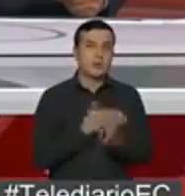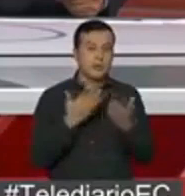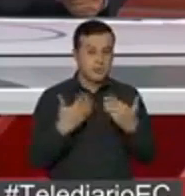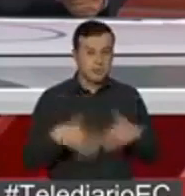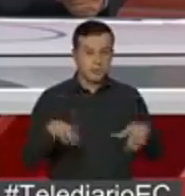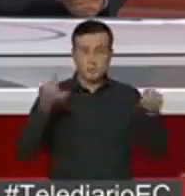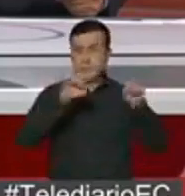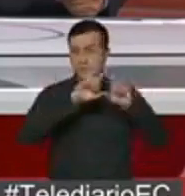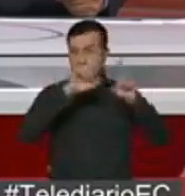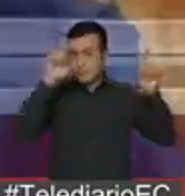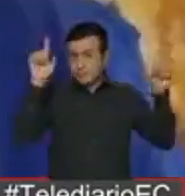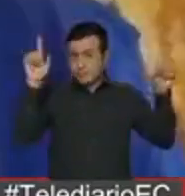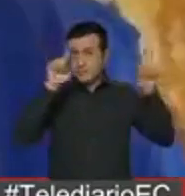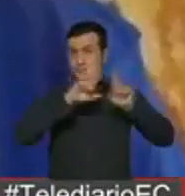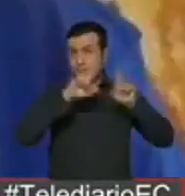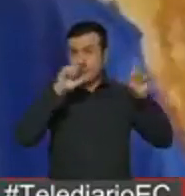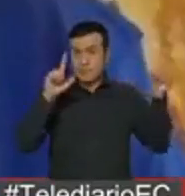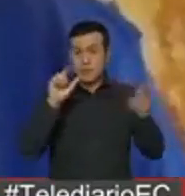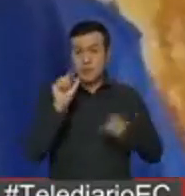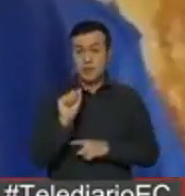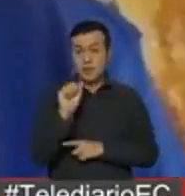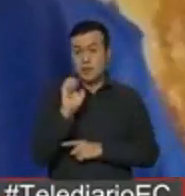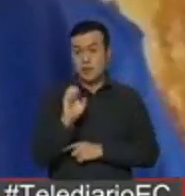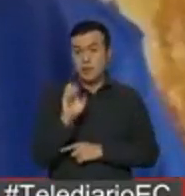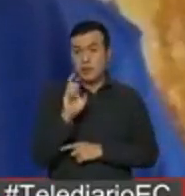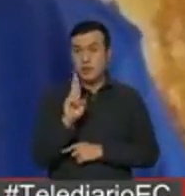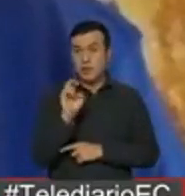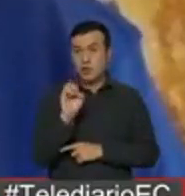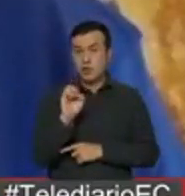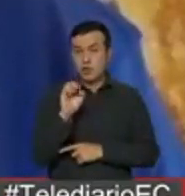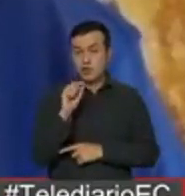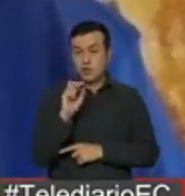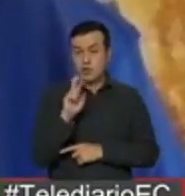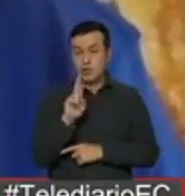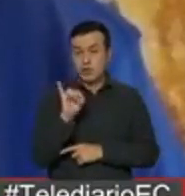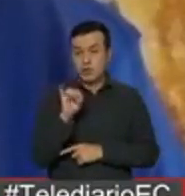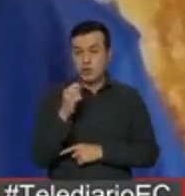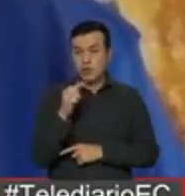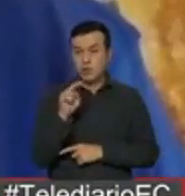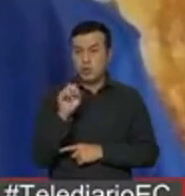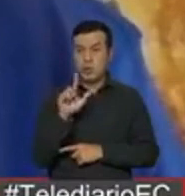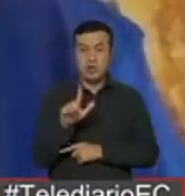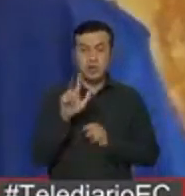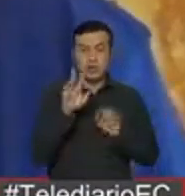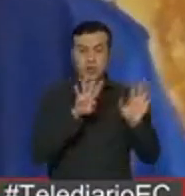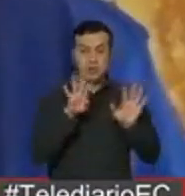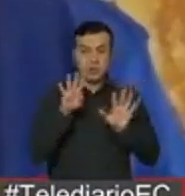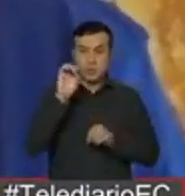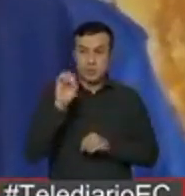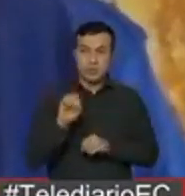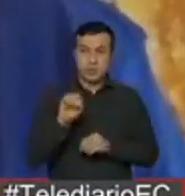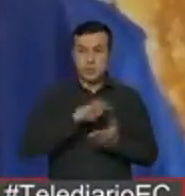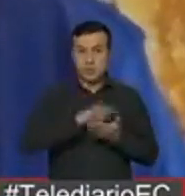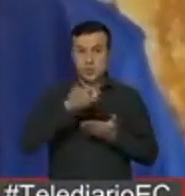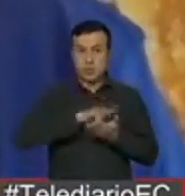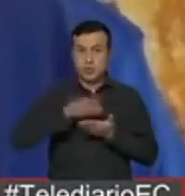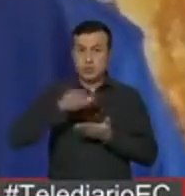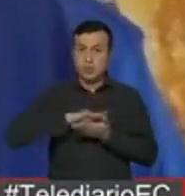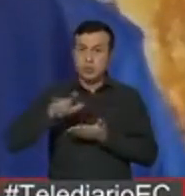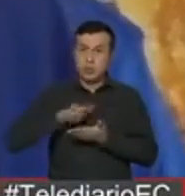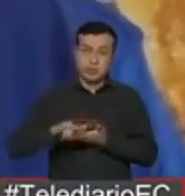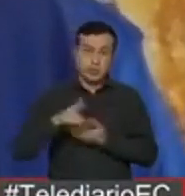La aerolínea, el agarro, teníamos el 99% de los vuelos charter.